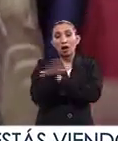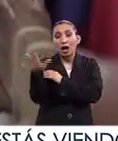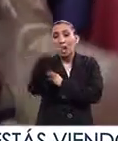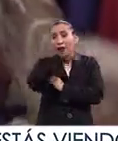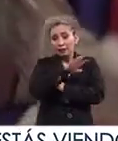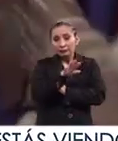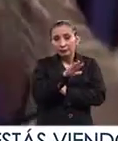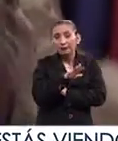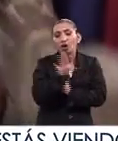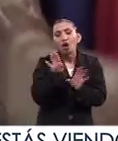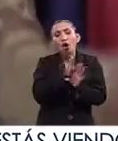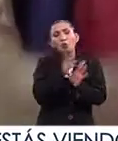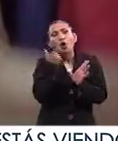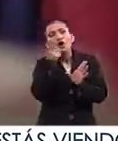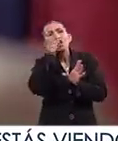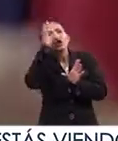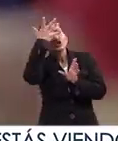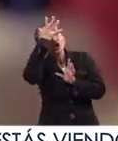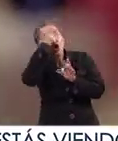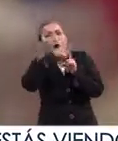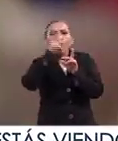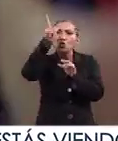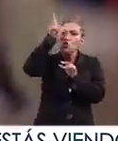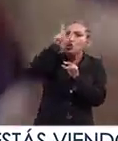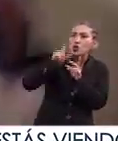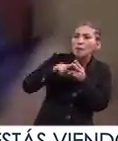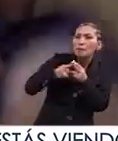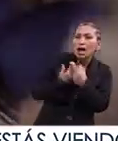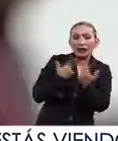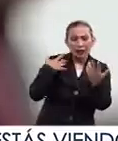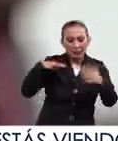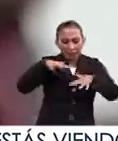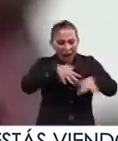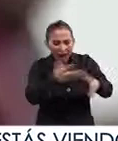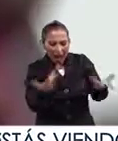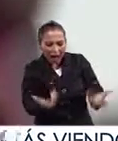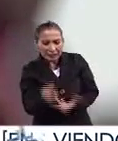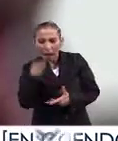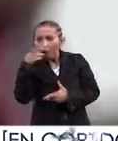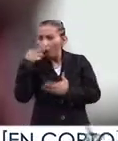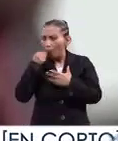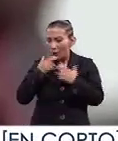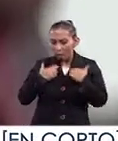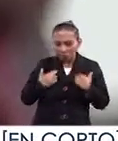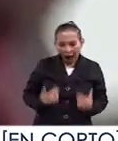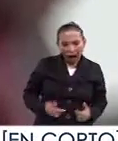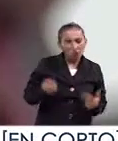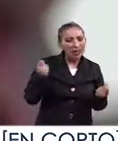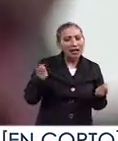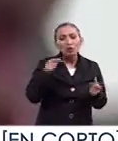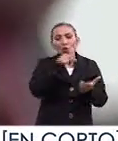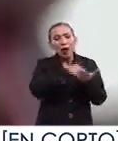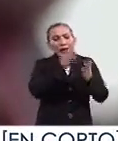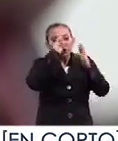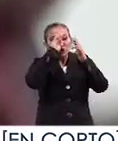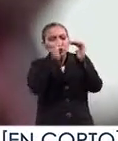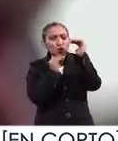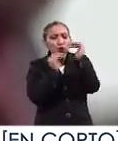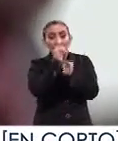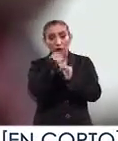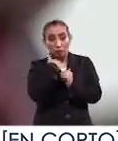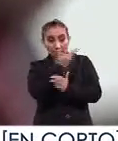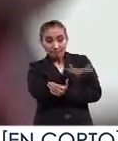mitología, de cómo se creó el sol, de cómo se creó la luna, de cómo se creó el mar, cómo se creó el hombre, cuáles son los lugares sagrados. Y le